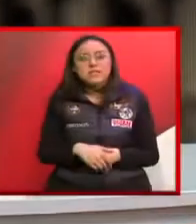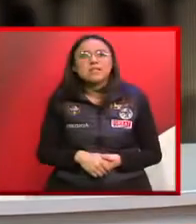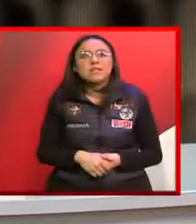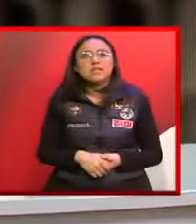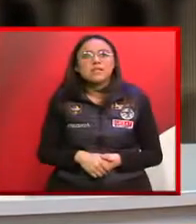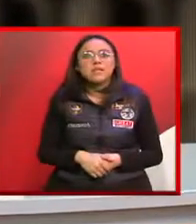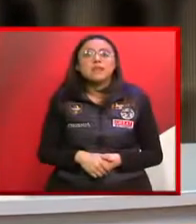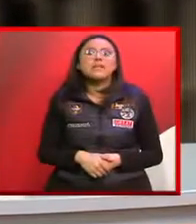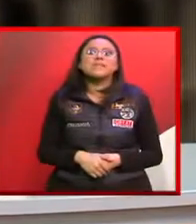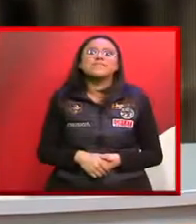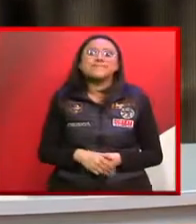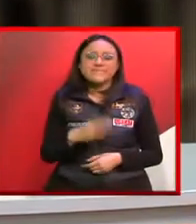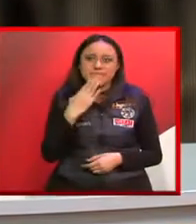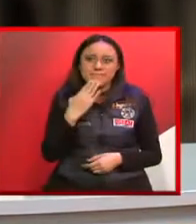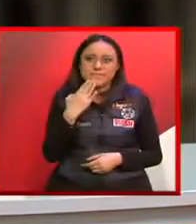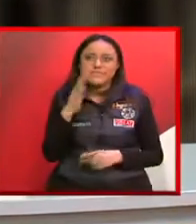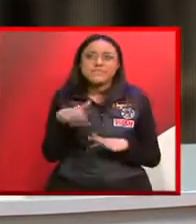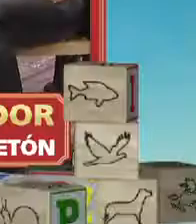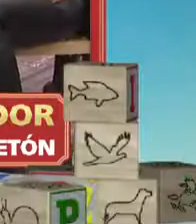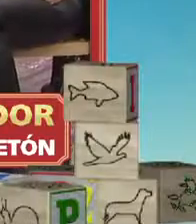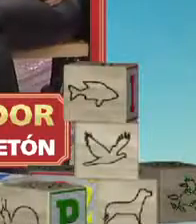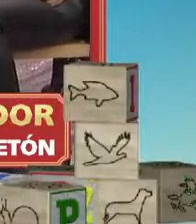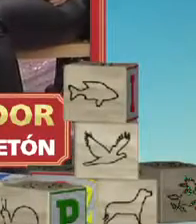Voy al contenedor con Mariana Iparré y Aline Urriola.